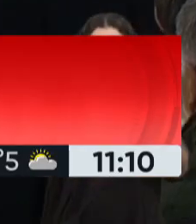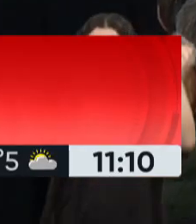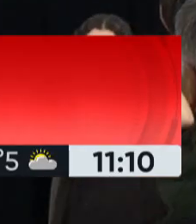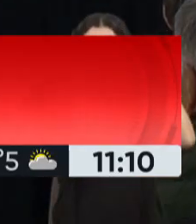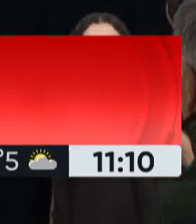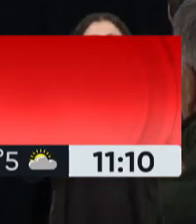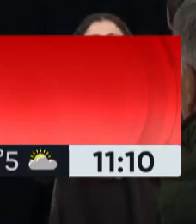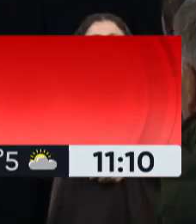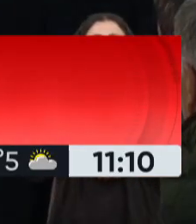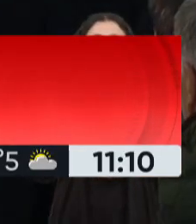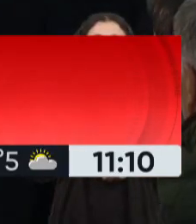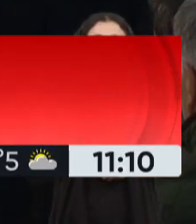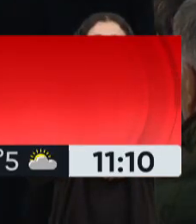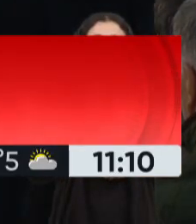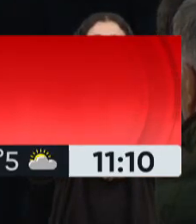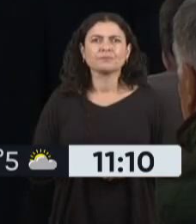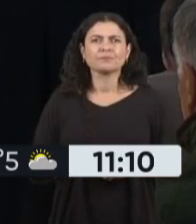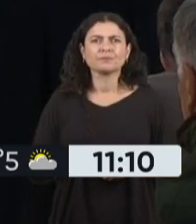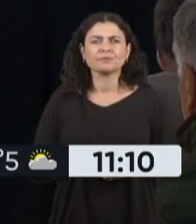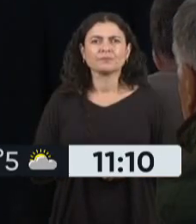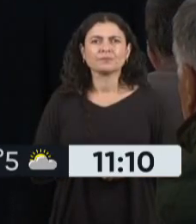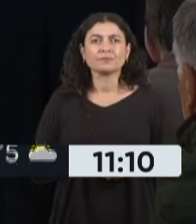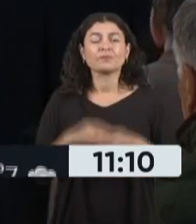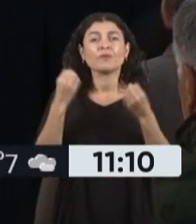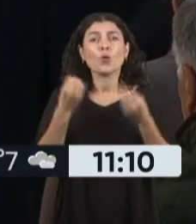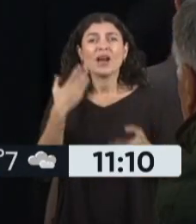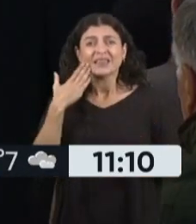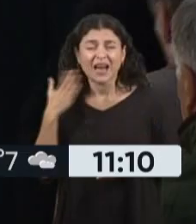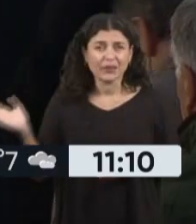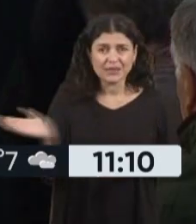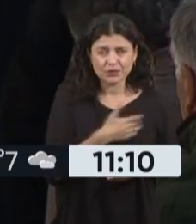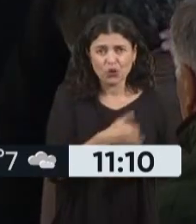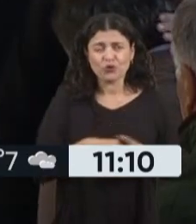a la mesa donde ofrecerá su discurso del Autódromo de San Nicolás.